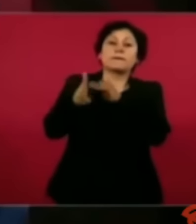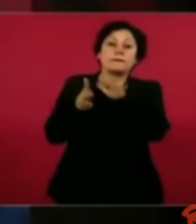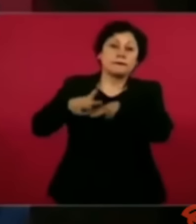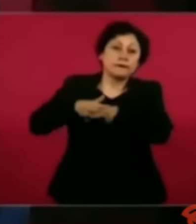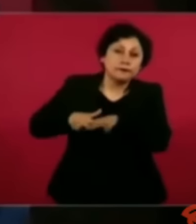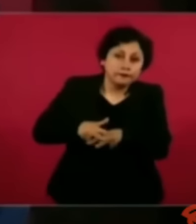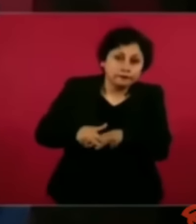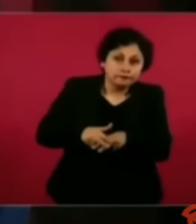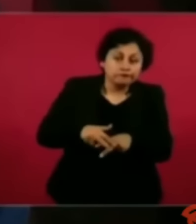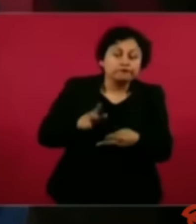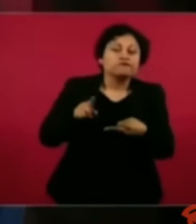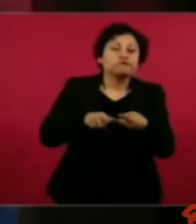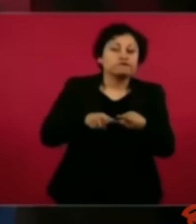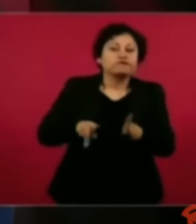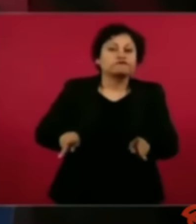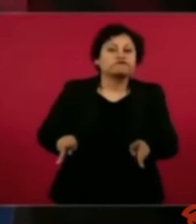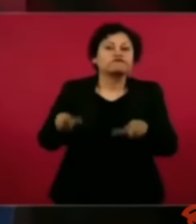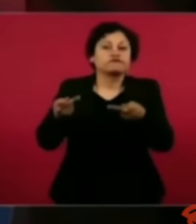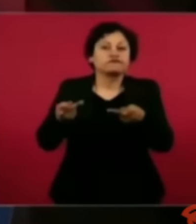Cedillo.